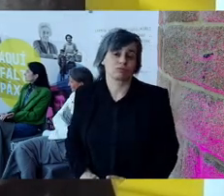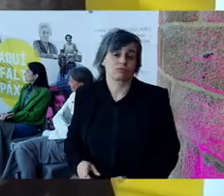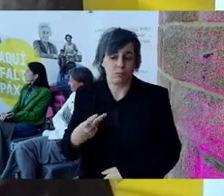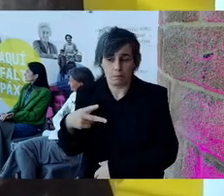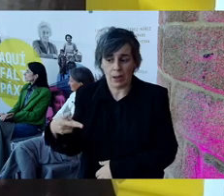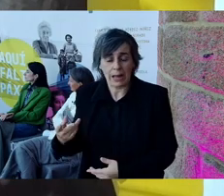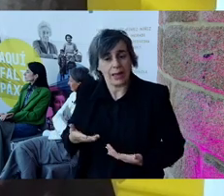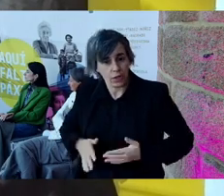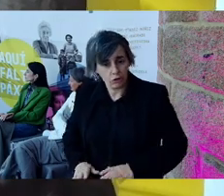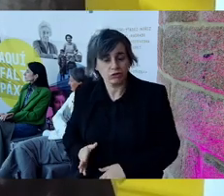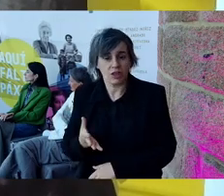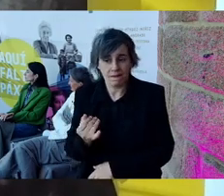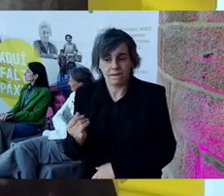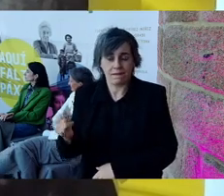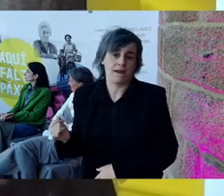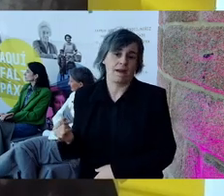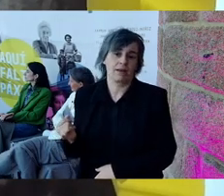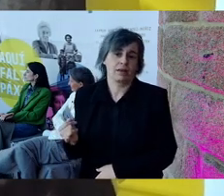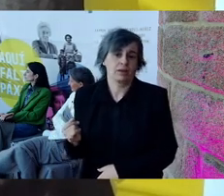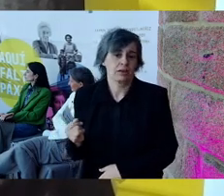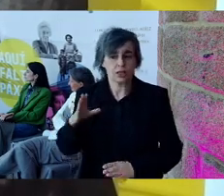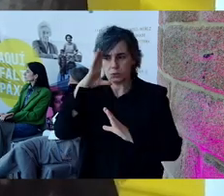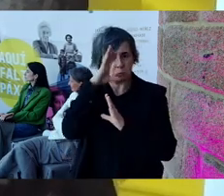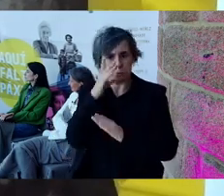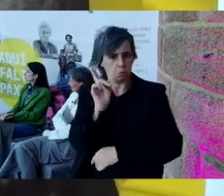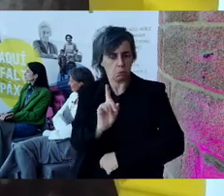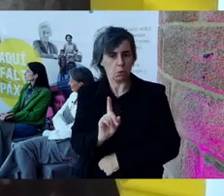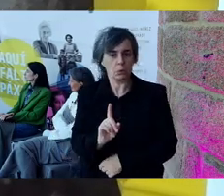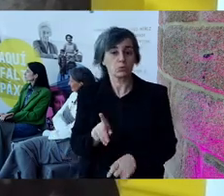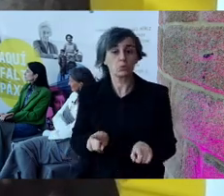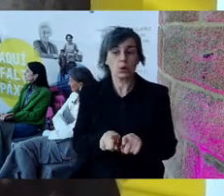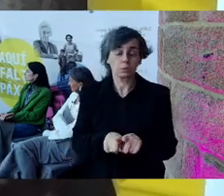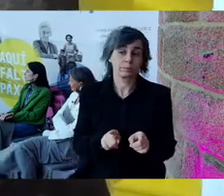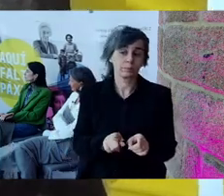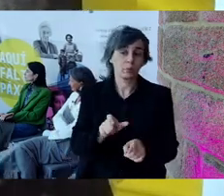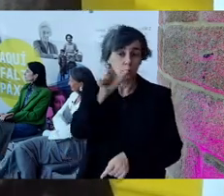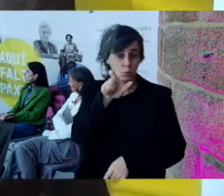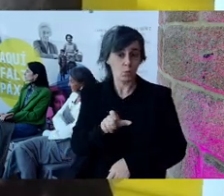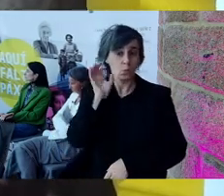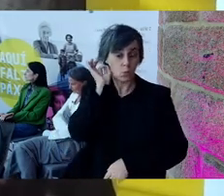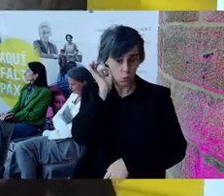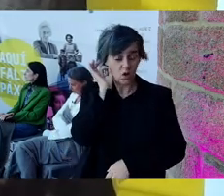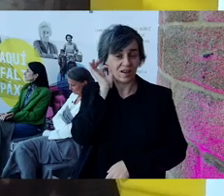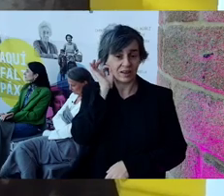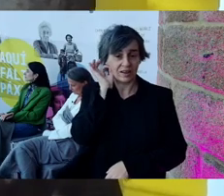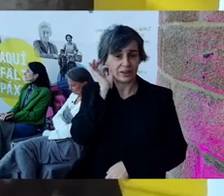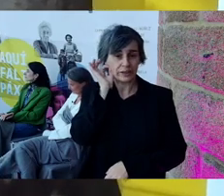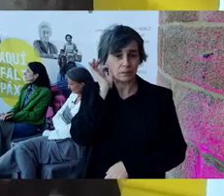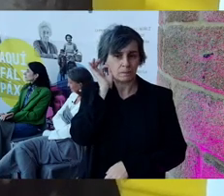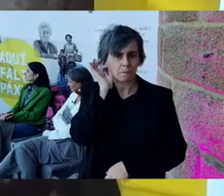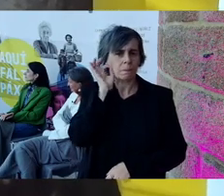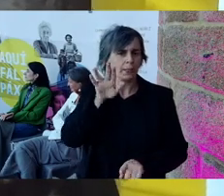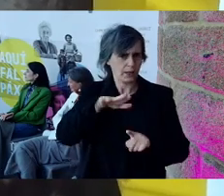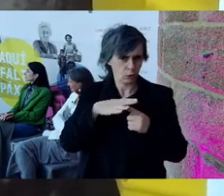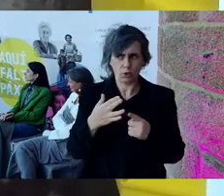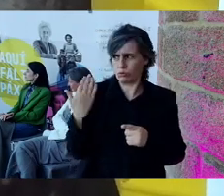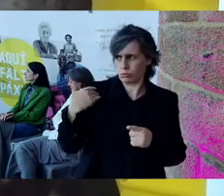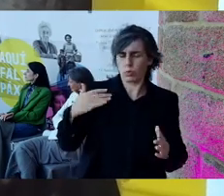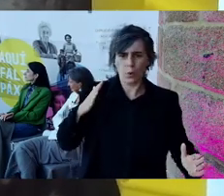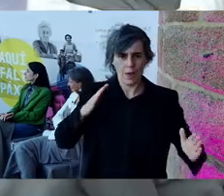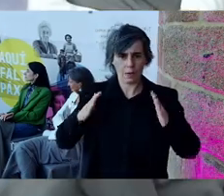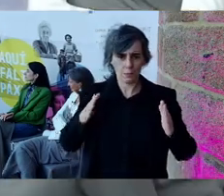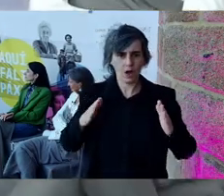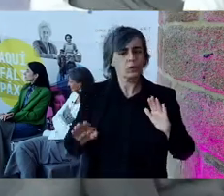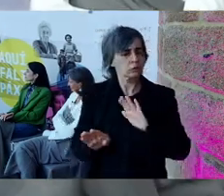eses compañeros que non son maridos, e non oculta, é dicir, unha muller que en medio de todo isto que estamos coñecendo